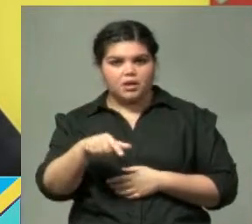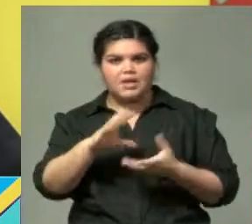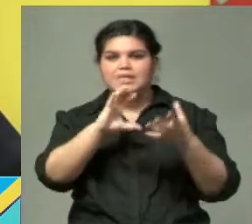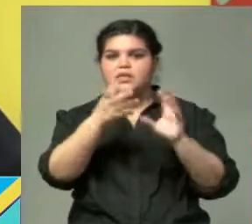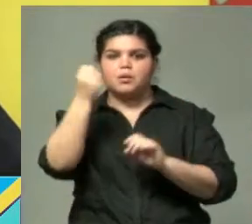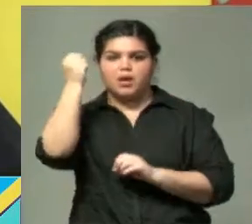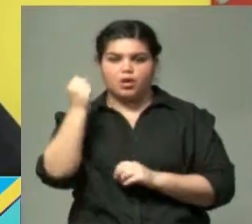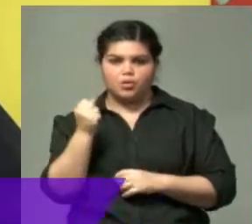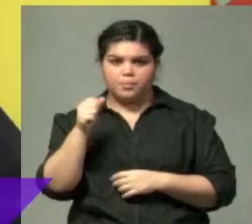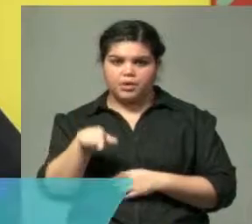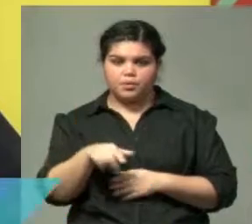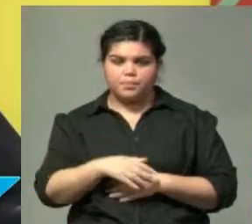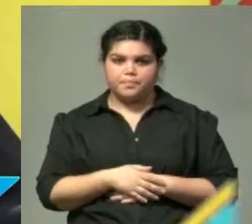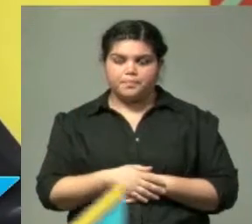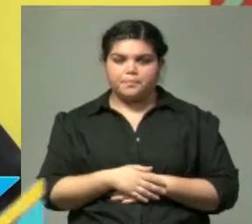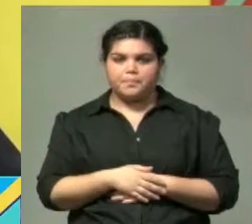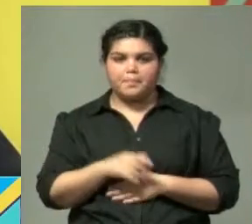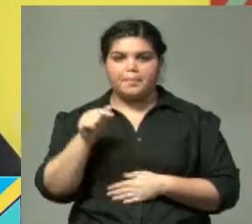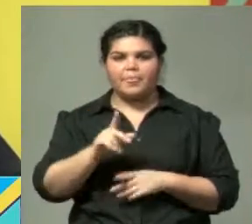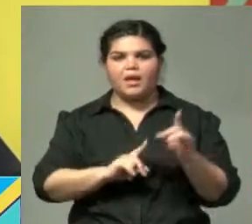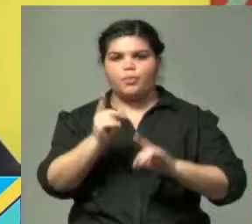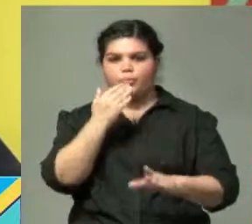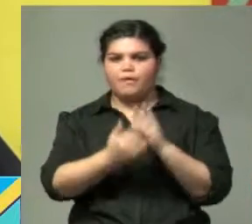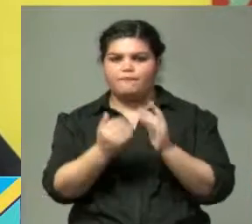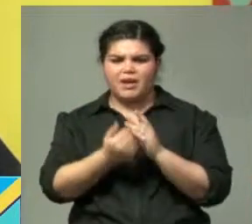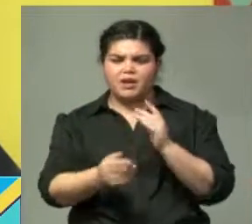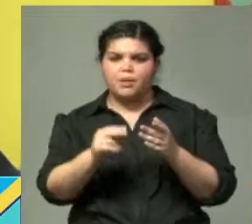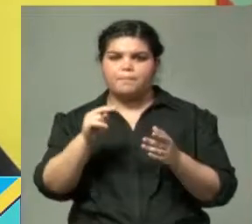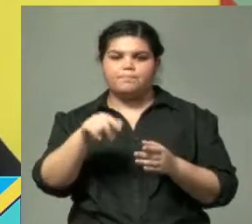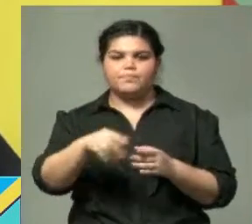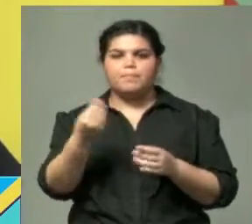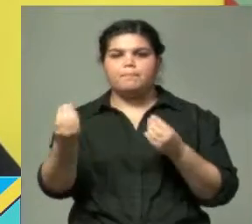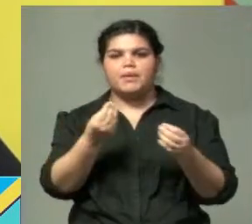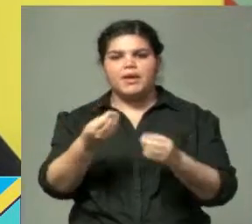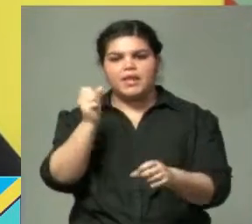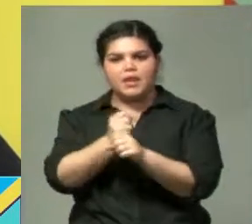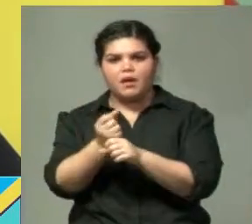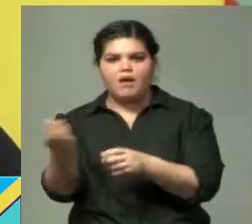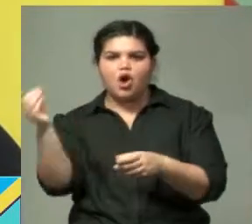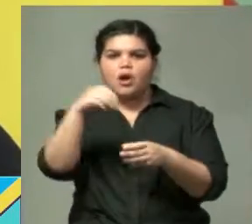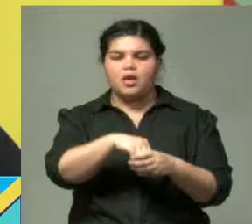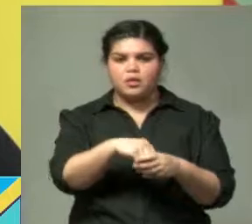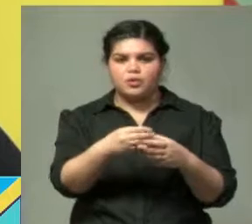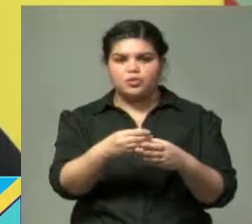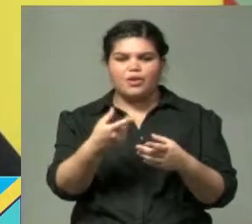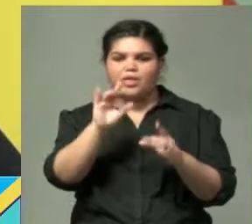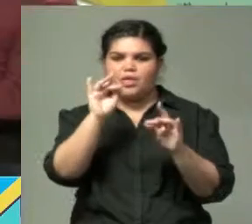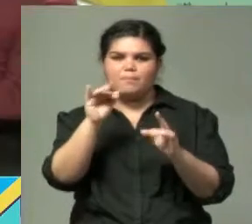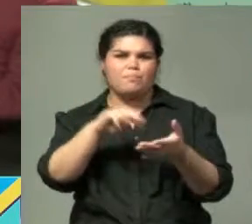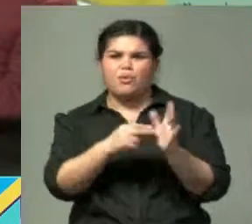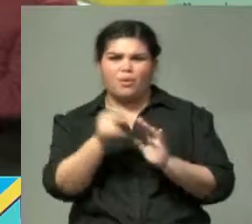en sí, tiene ciertos defectos muy grandes para incorporar personas al empleo. O sea, eso como